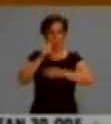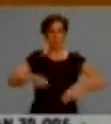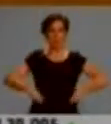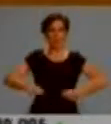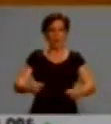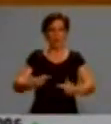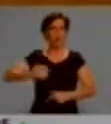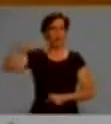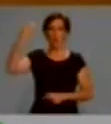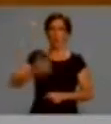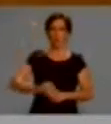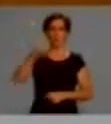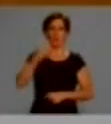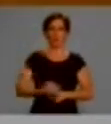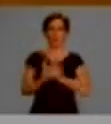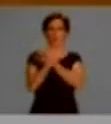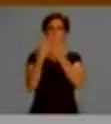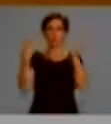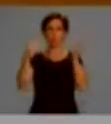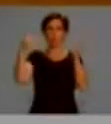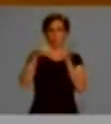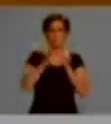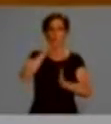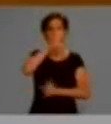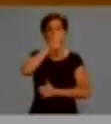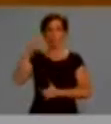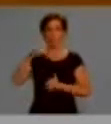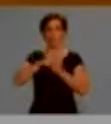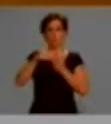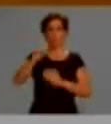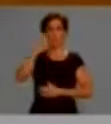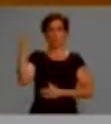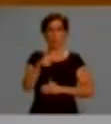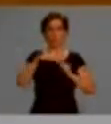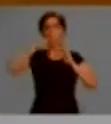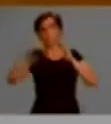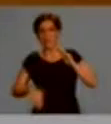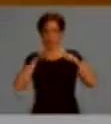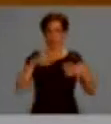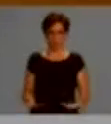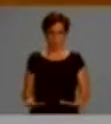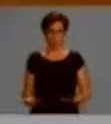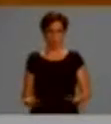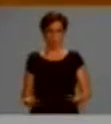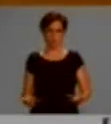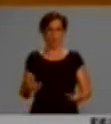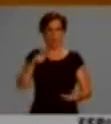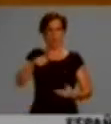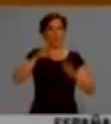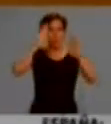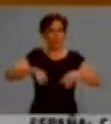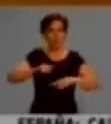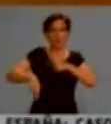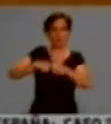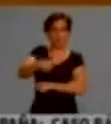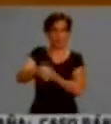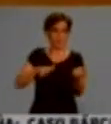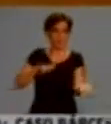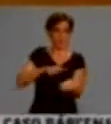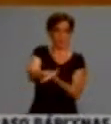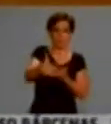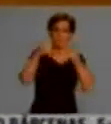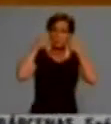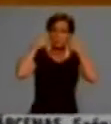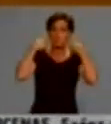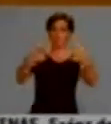sería obligatoriamente 18.500 millones de euros menos que el actual, lo que hubiera afectado de manera